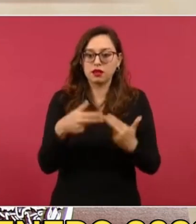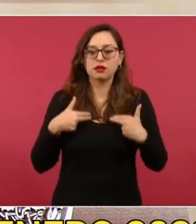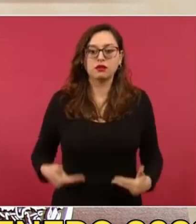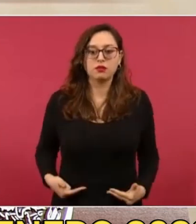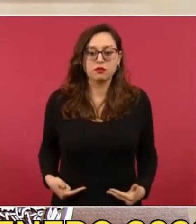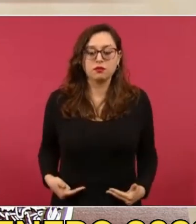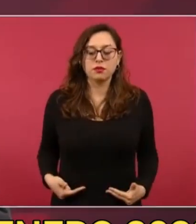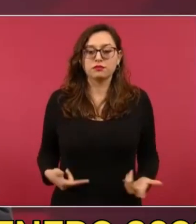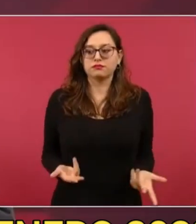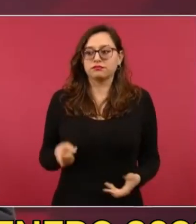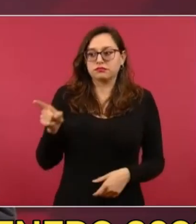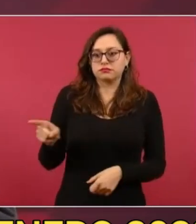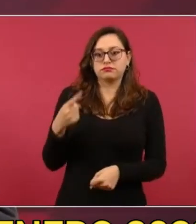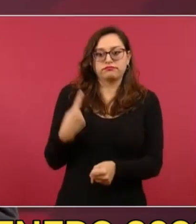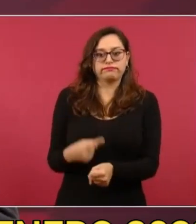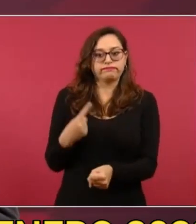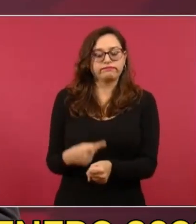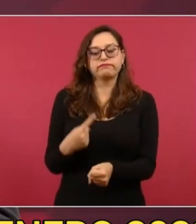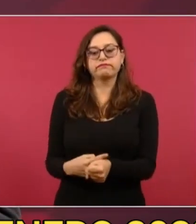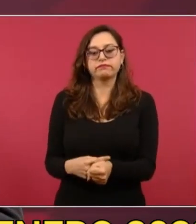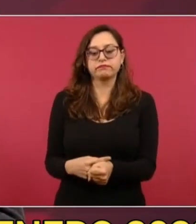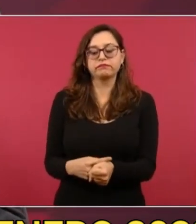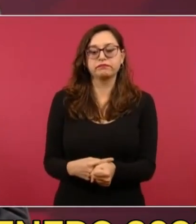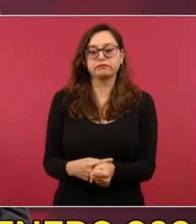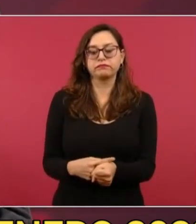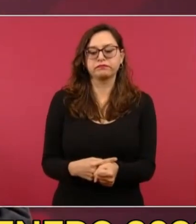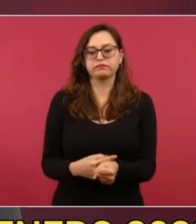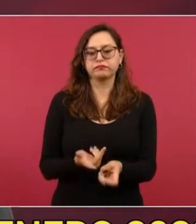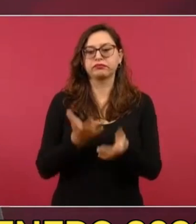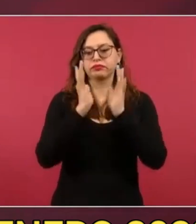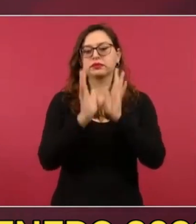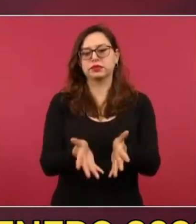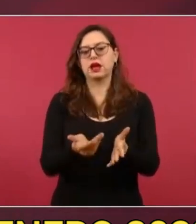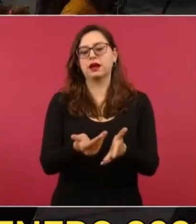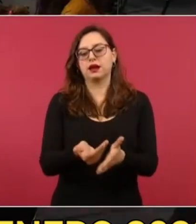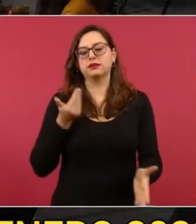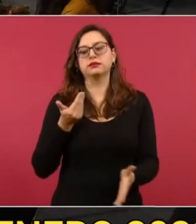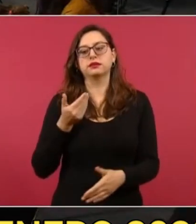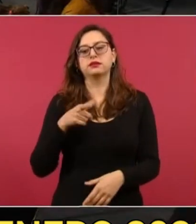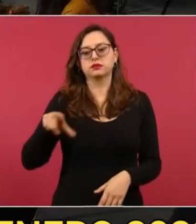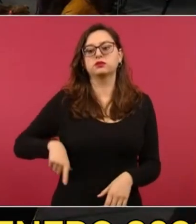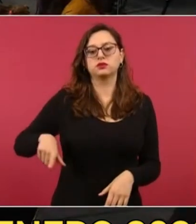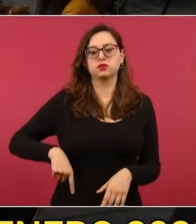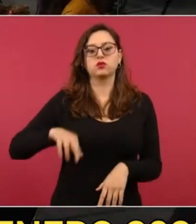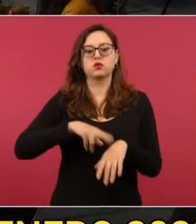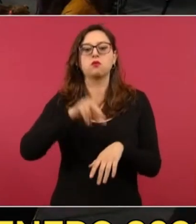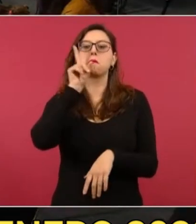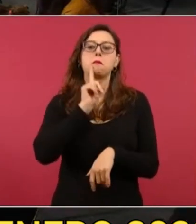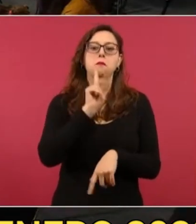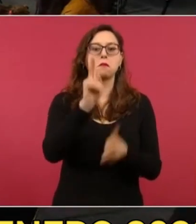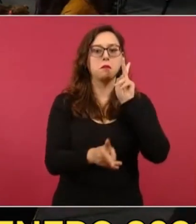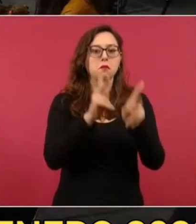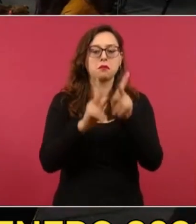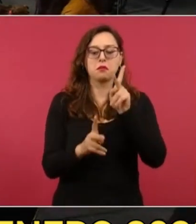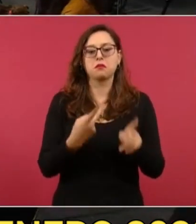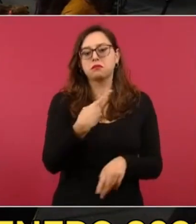Además, él está enfermo. Esto lo hablé con la gobernadora y ella está de acuerdo.